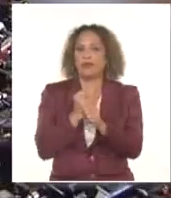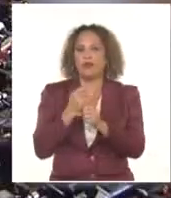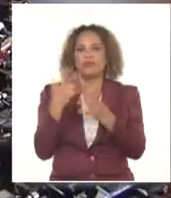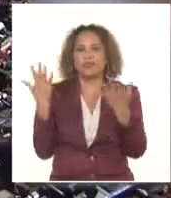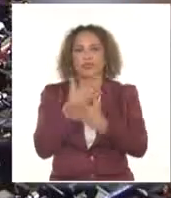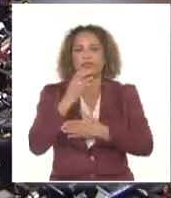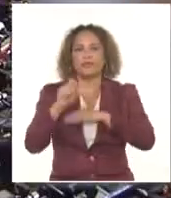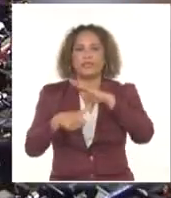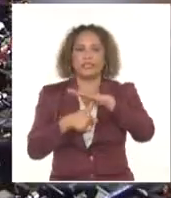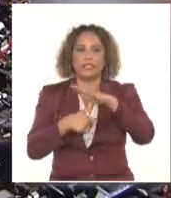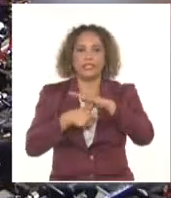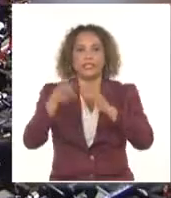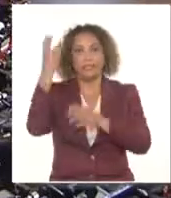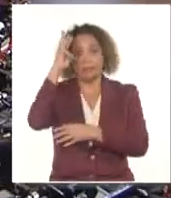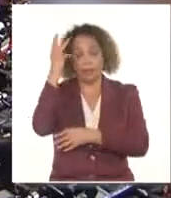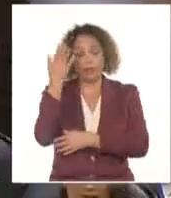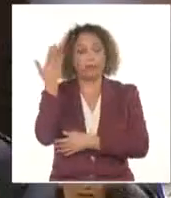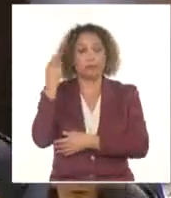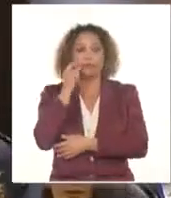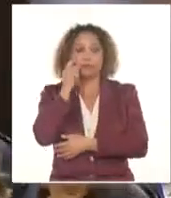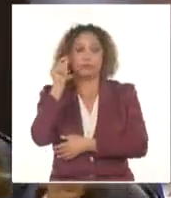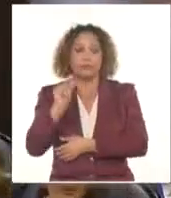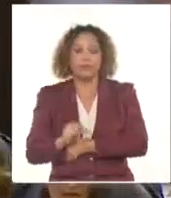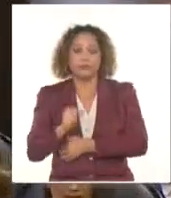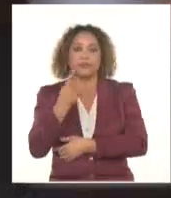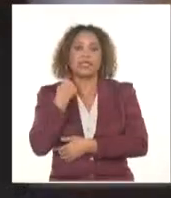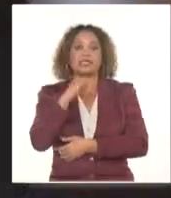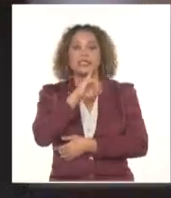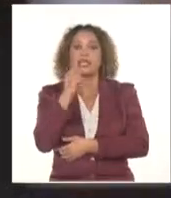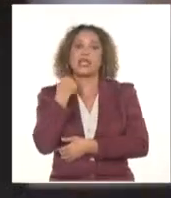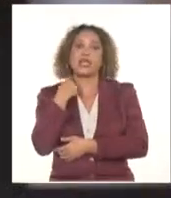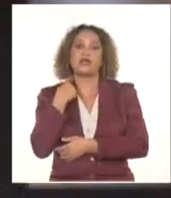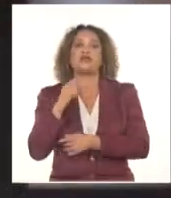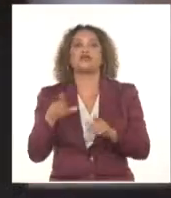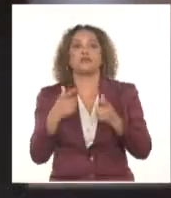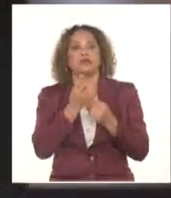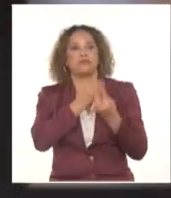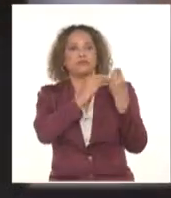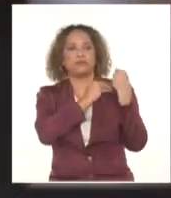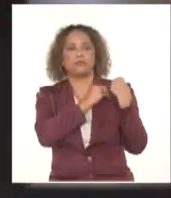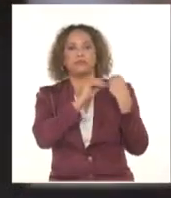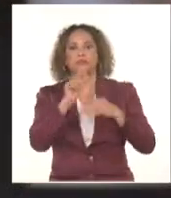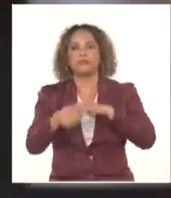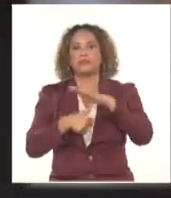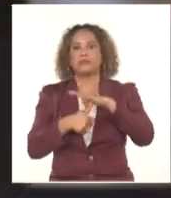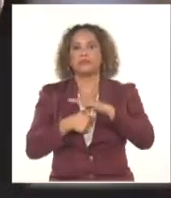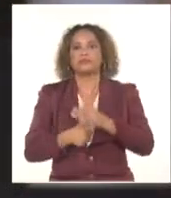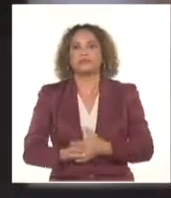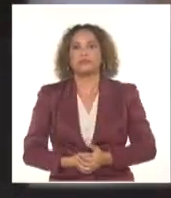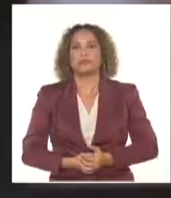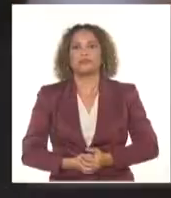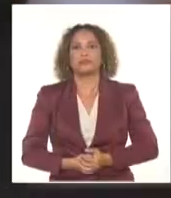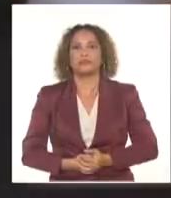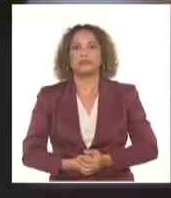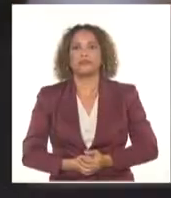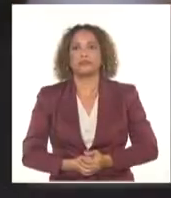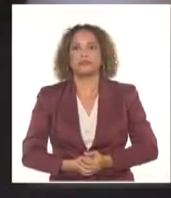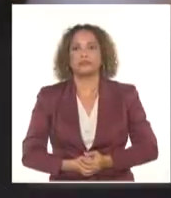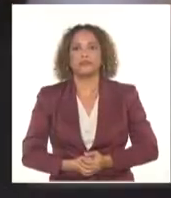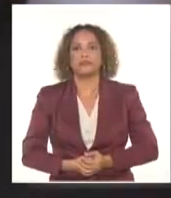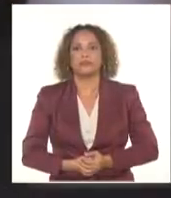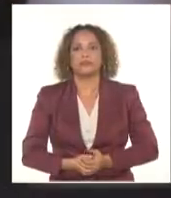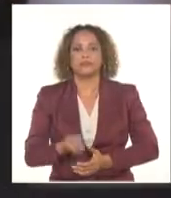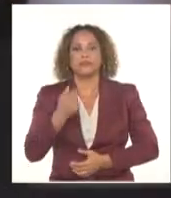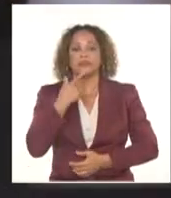Obrador por el pueblo mexicano en los últimos 6 años Andrés Manuel López Obrador uno de